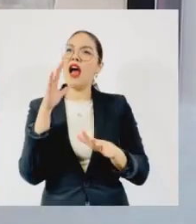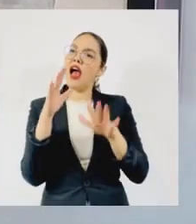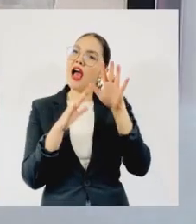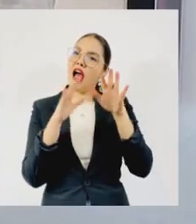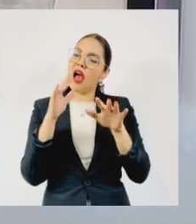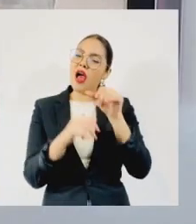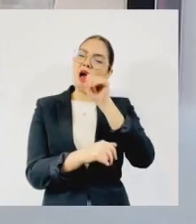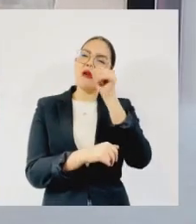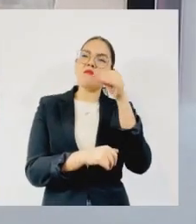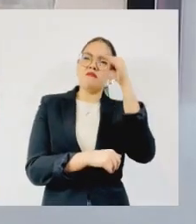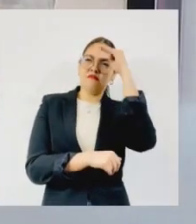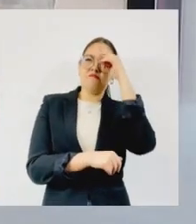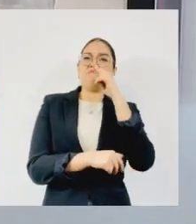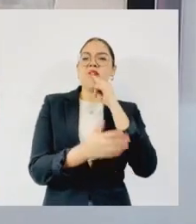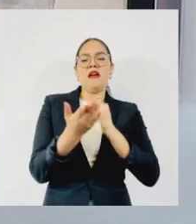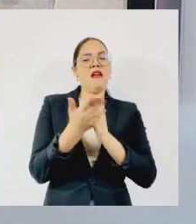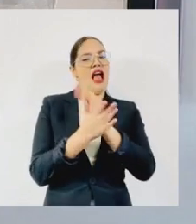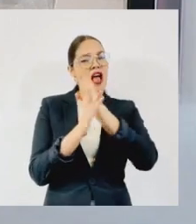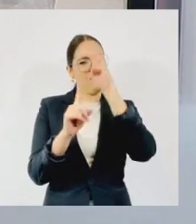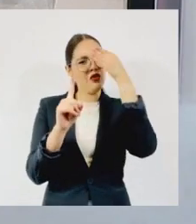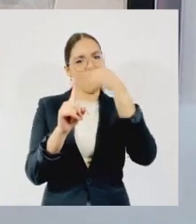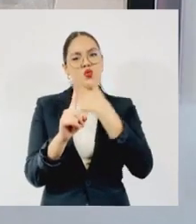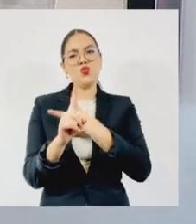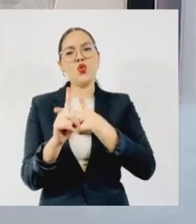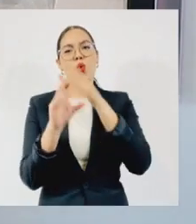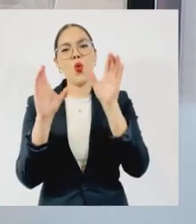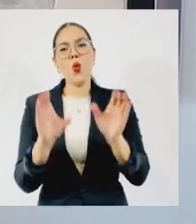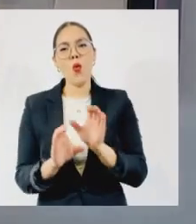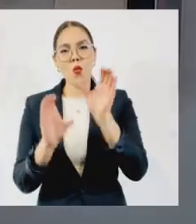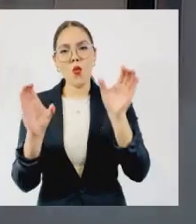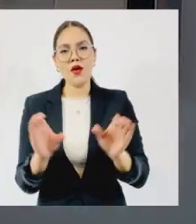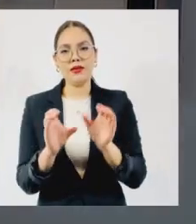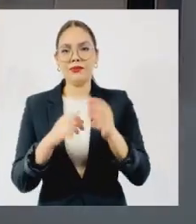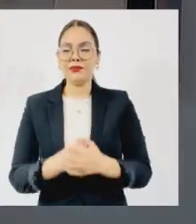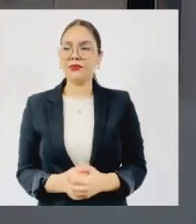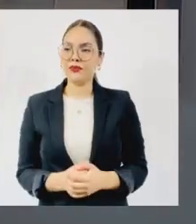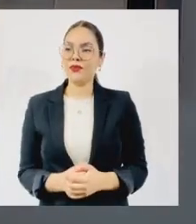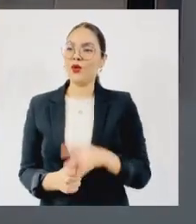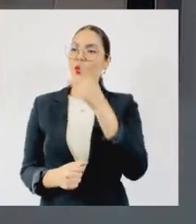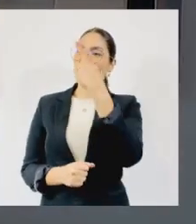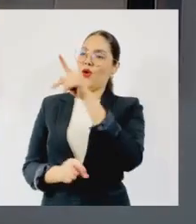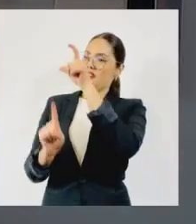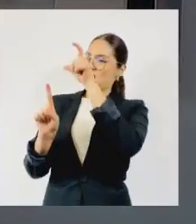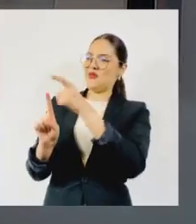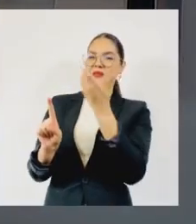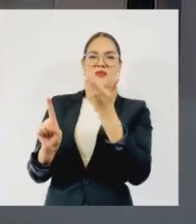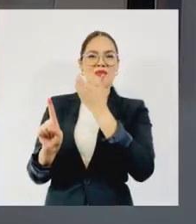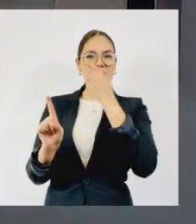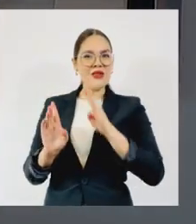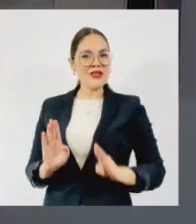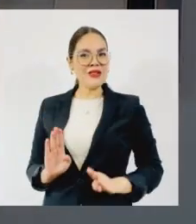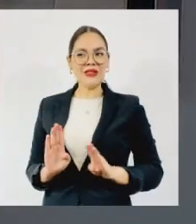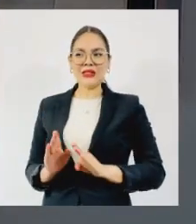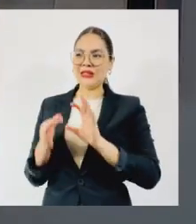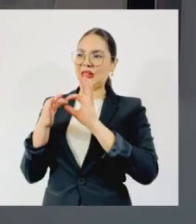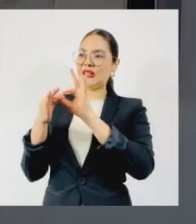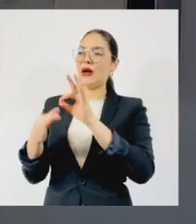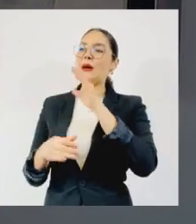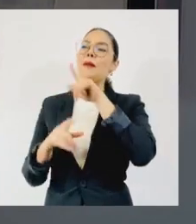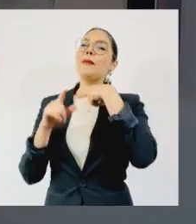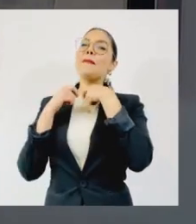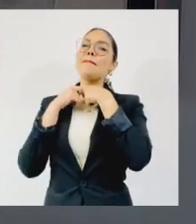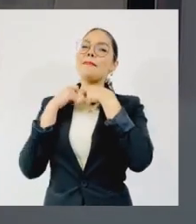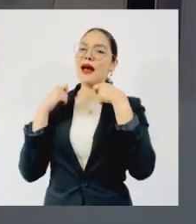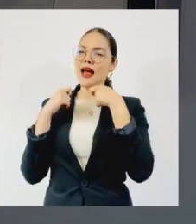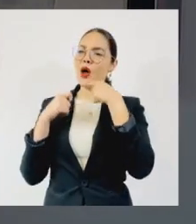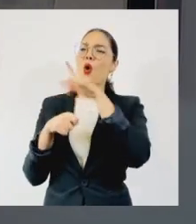veces aeroespacial y a veces se decidió por la computación. Las mascadas ya son tu ícono. ¿Cuántas tienes